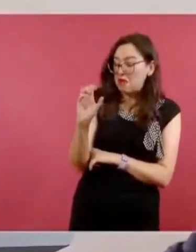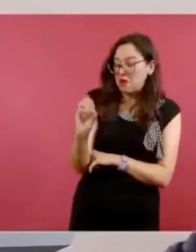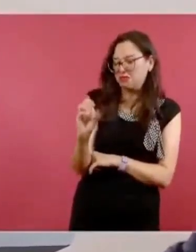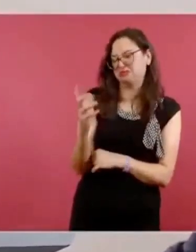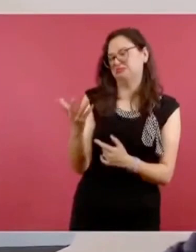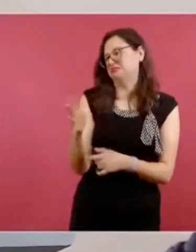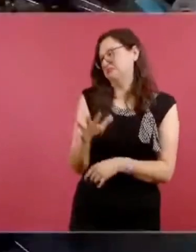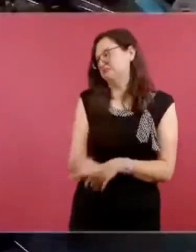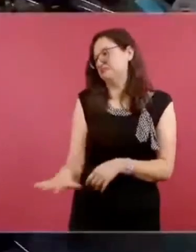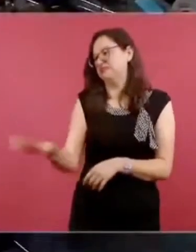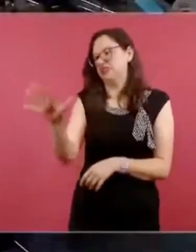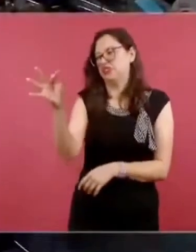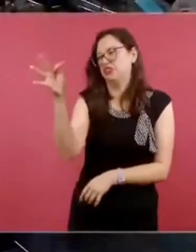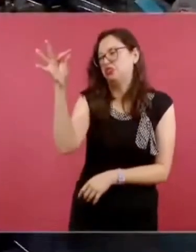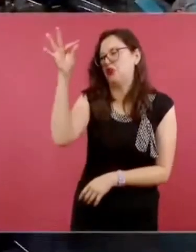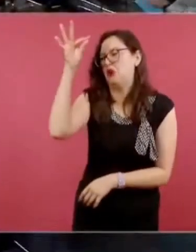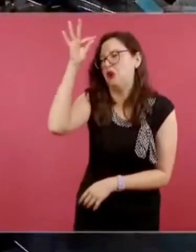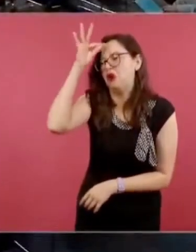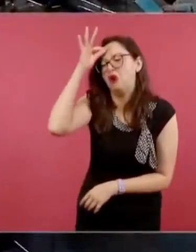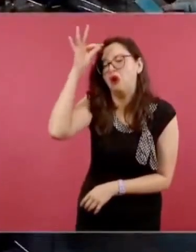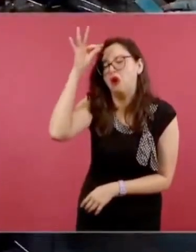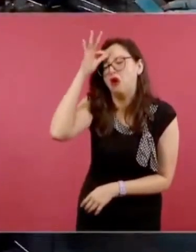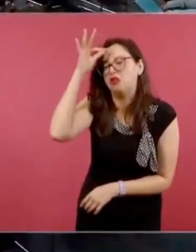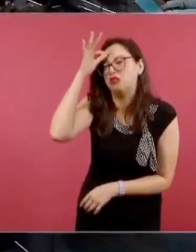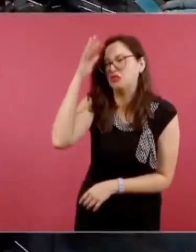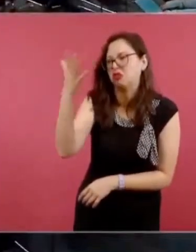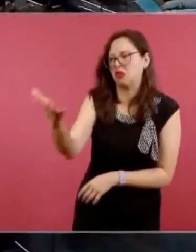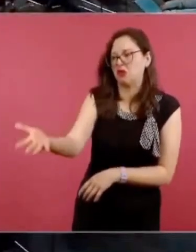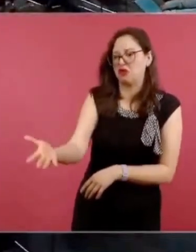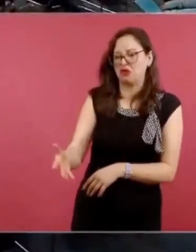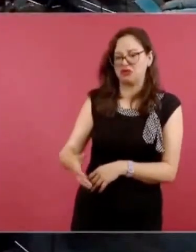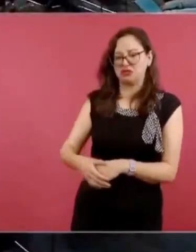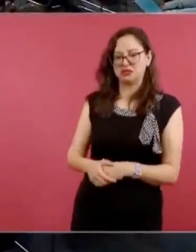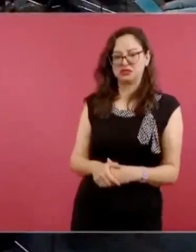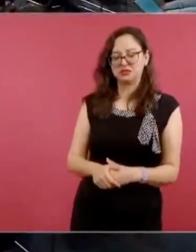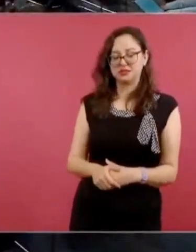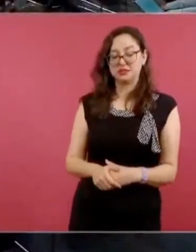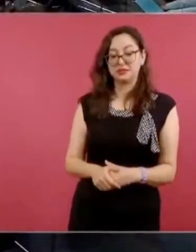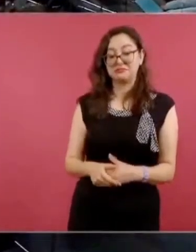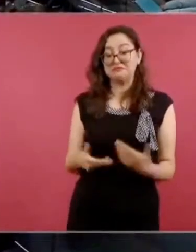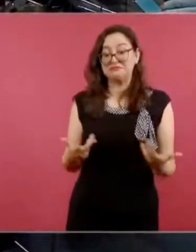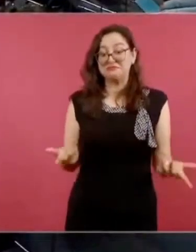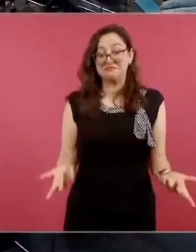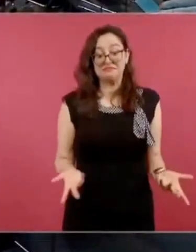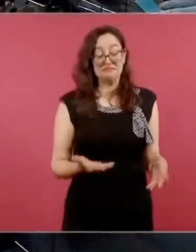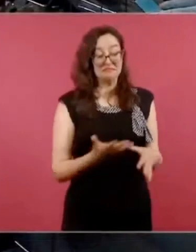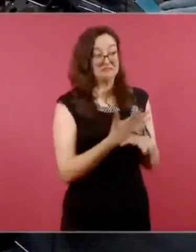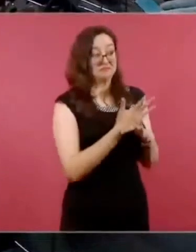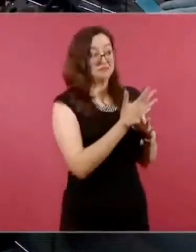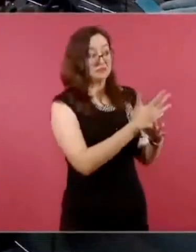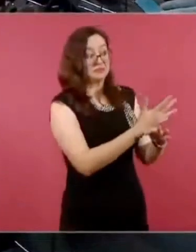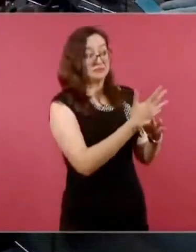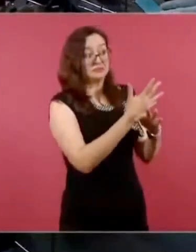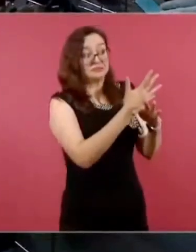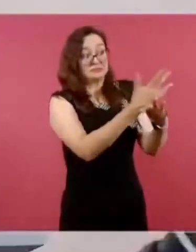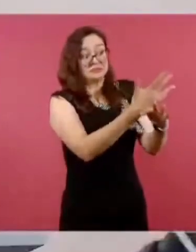¿Por qué no pones ahí a ese escritor, el más encumbrado?